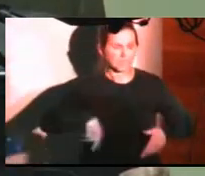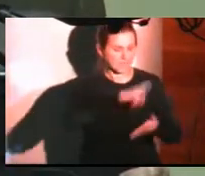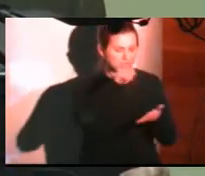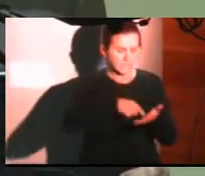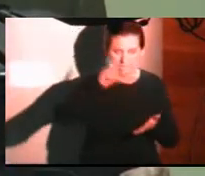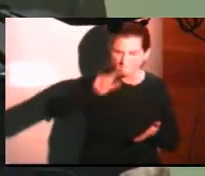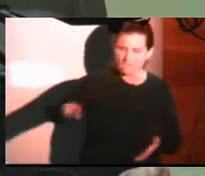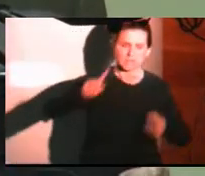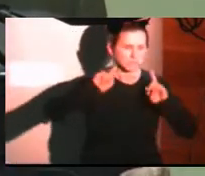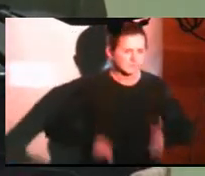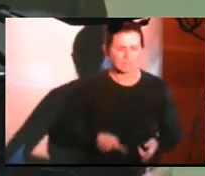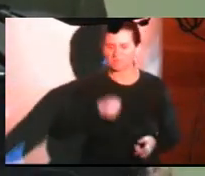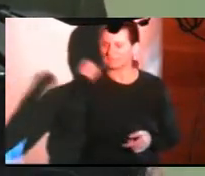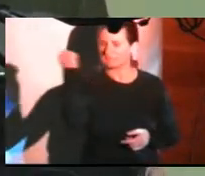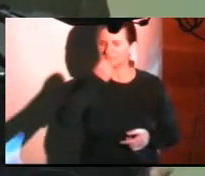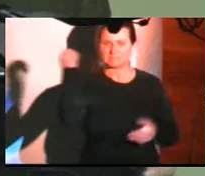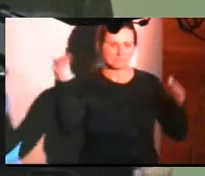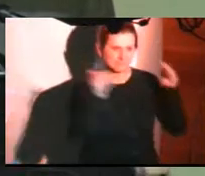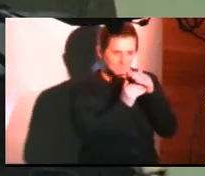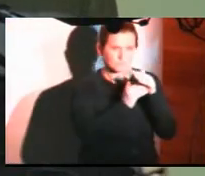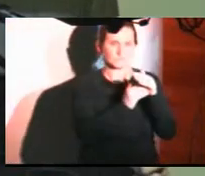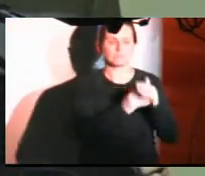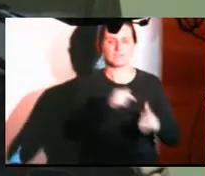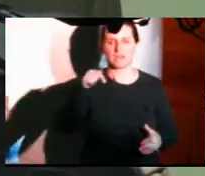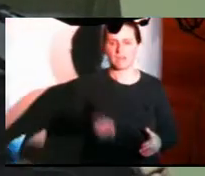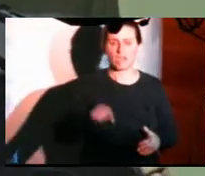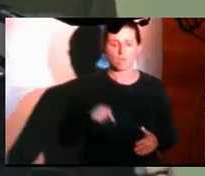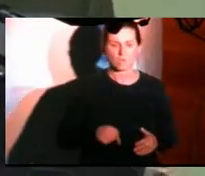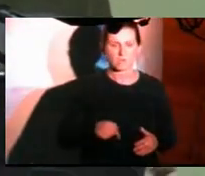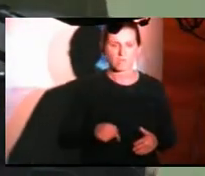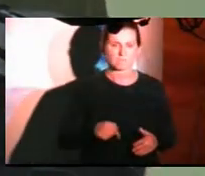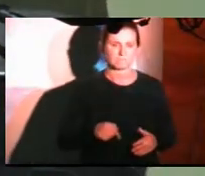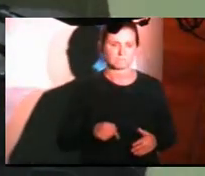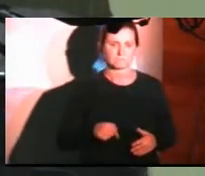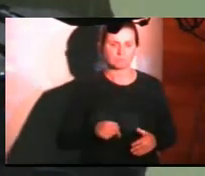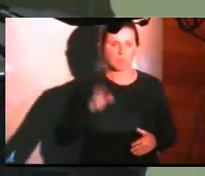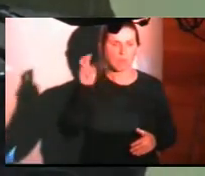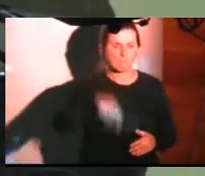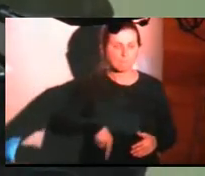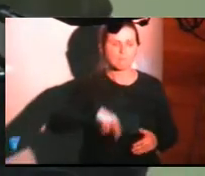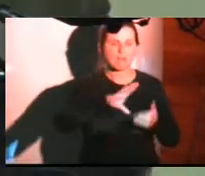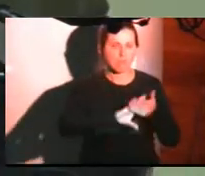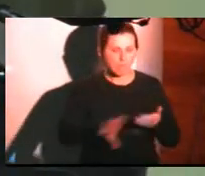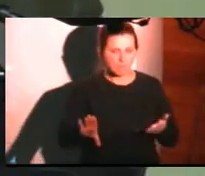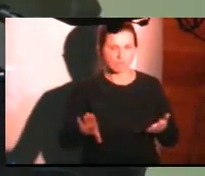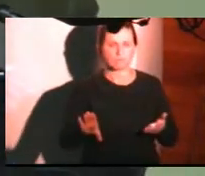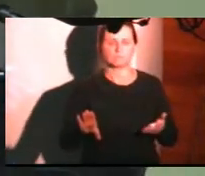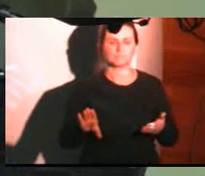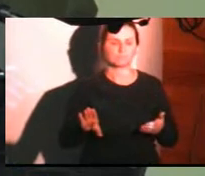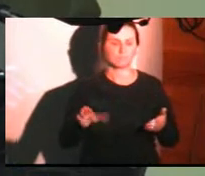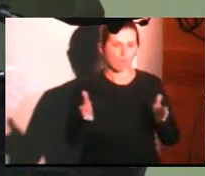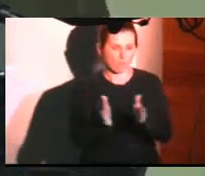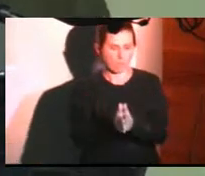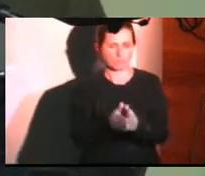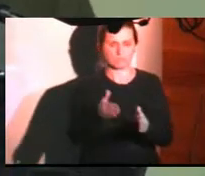fenomenal. Nosotros estamos llegando con electricidad ahora en un plan que hemos largado recientemente con Nación, con el Ministerio de Agricultura de la Nación